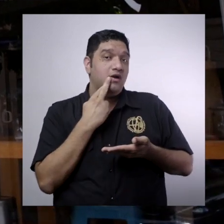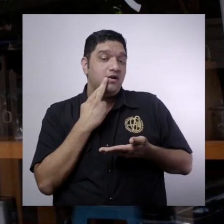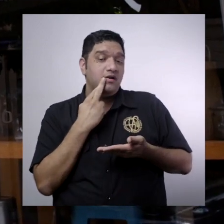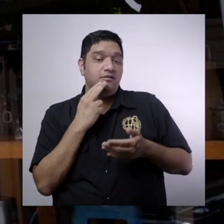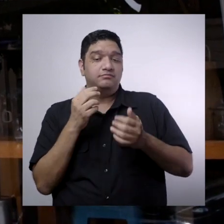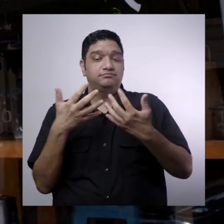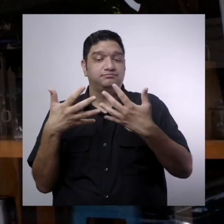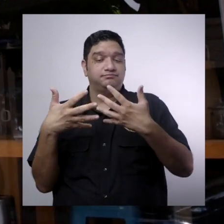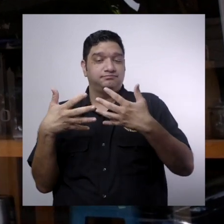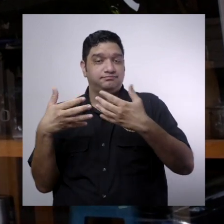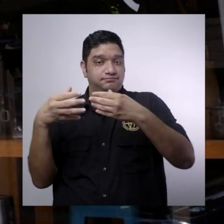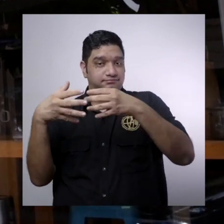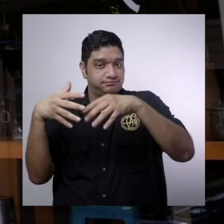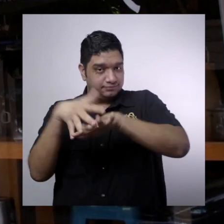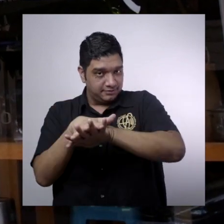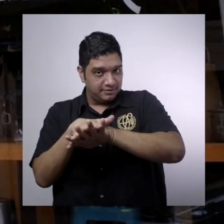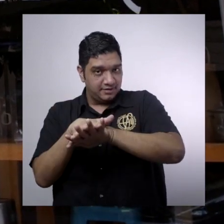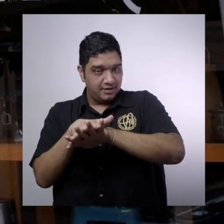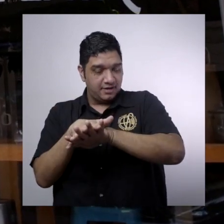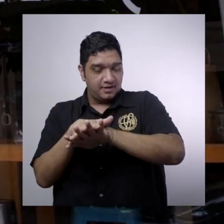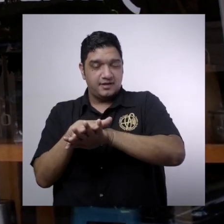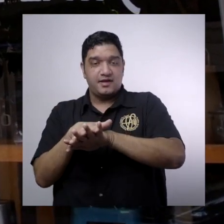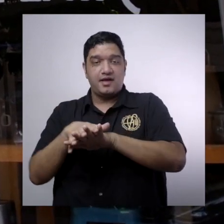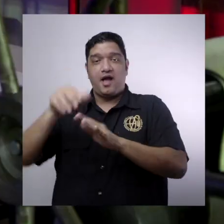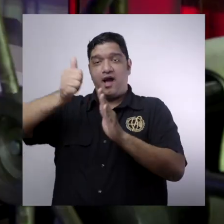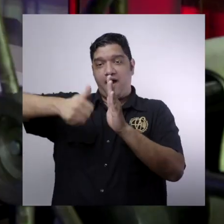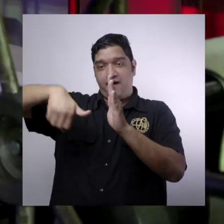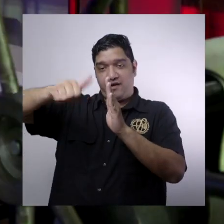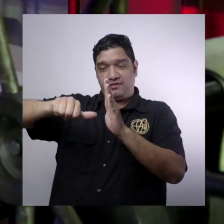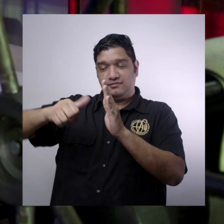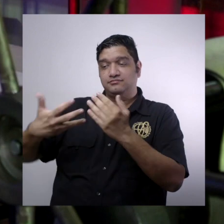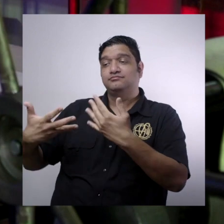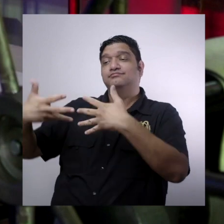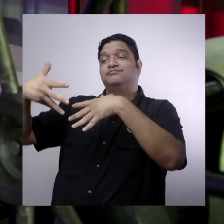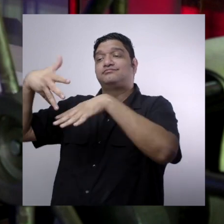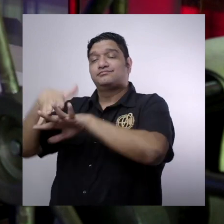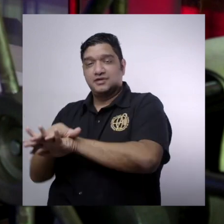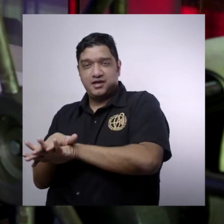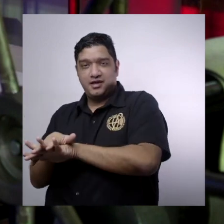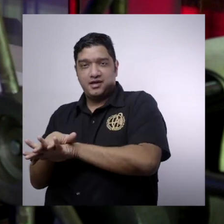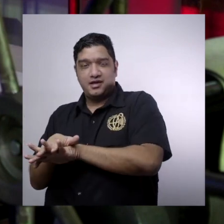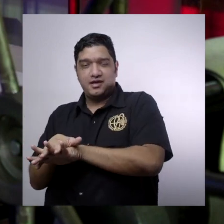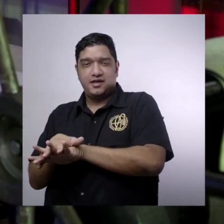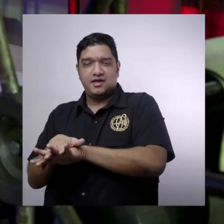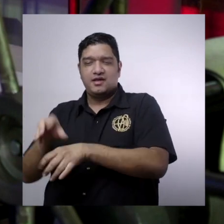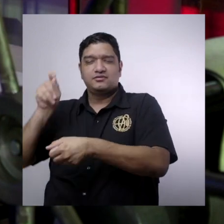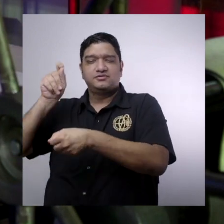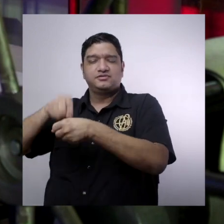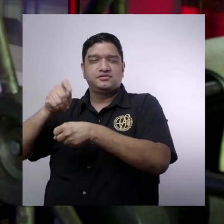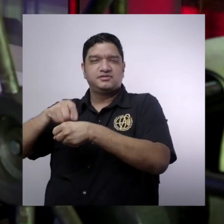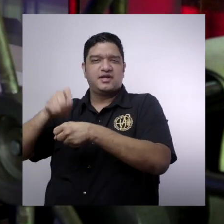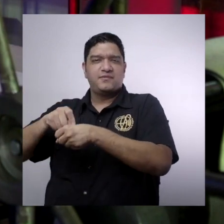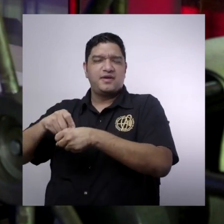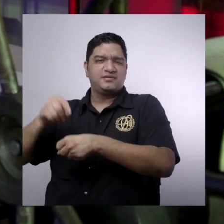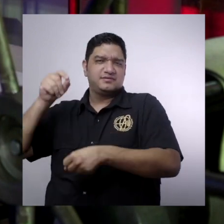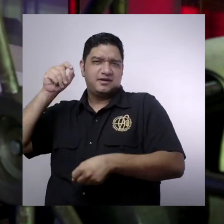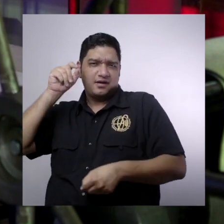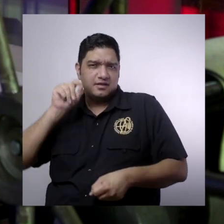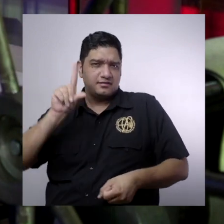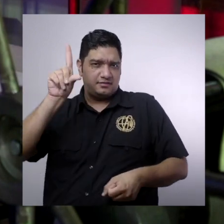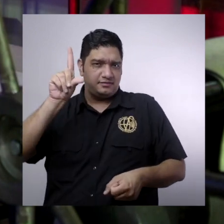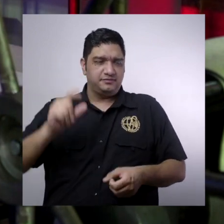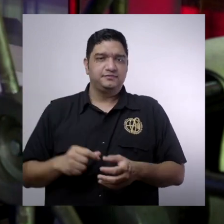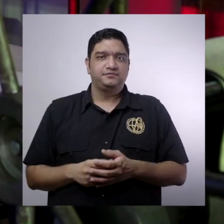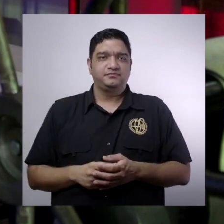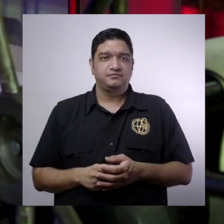arte y cerveza artesanal. Queremos que ese sea un punto de partida